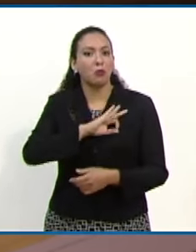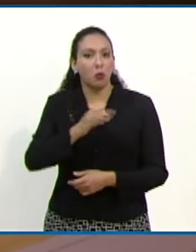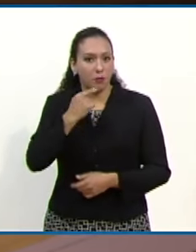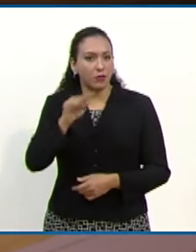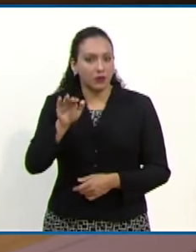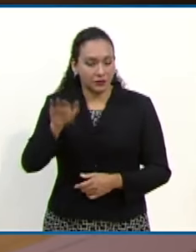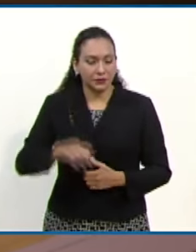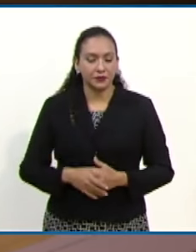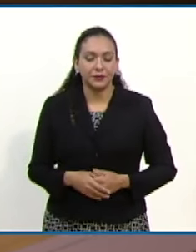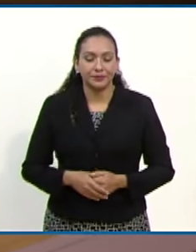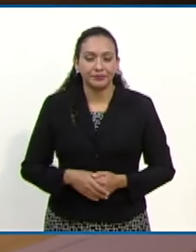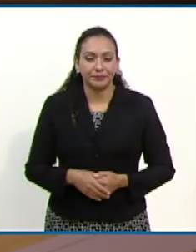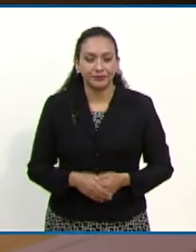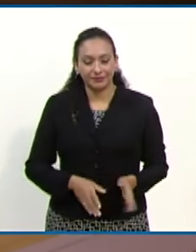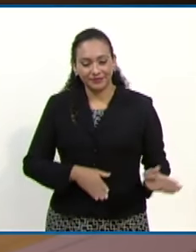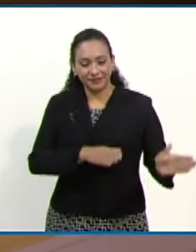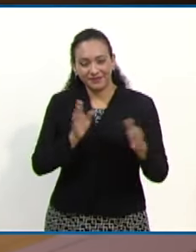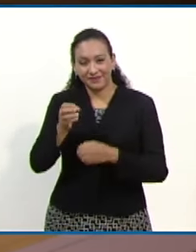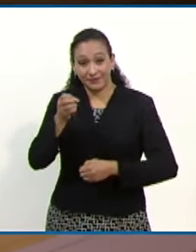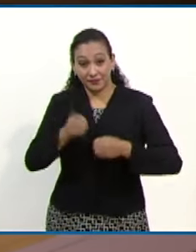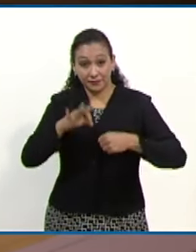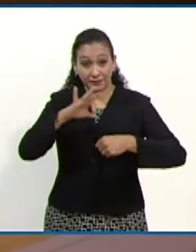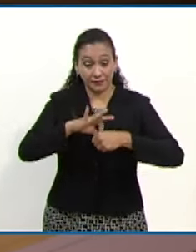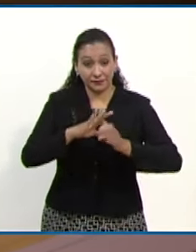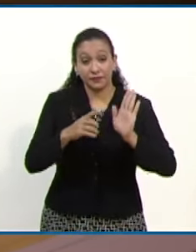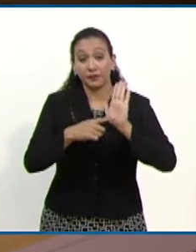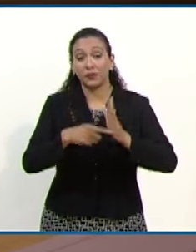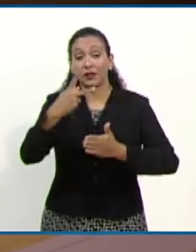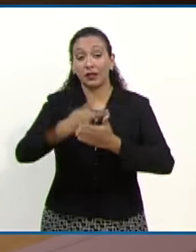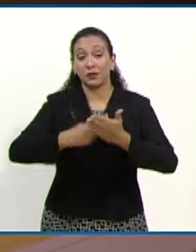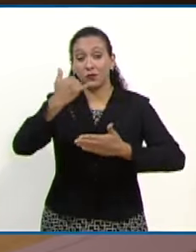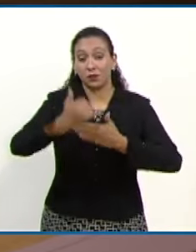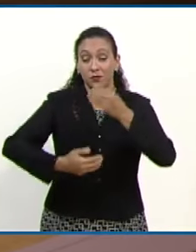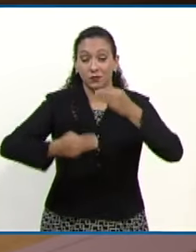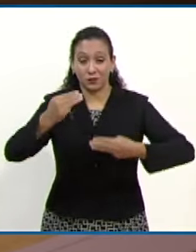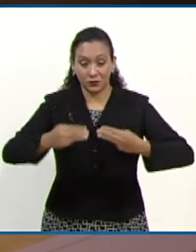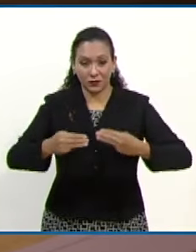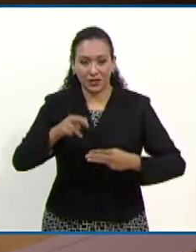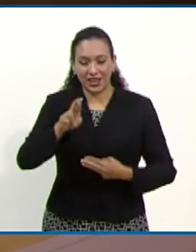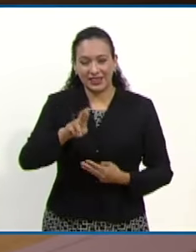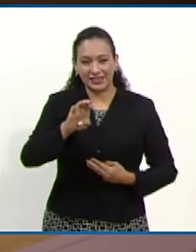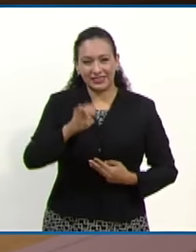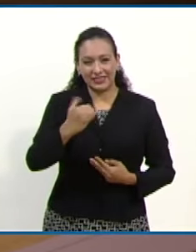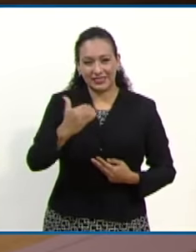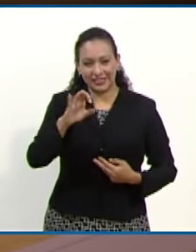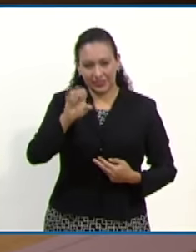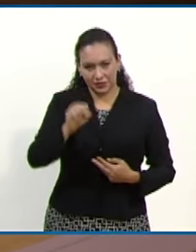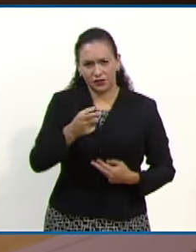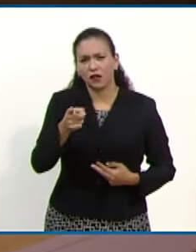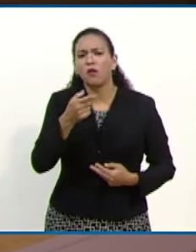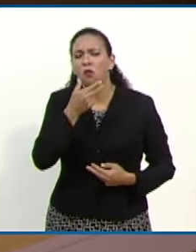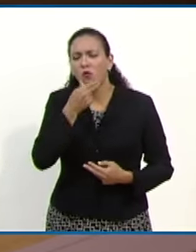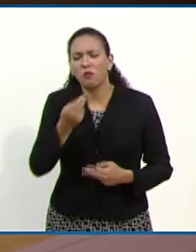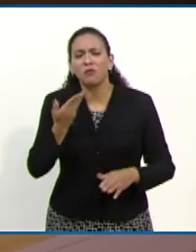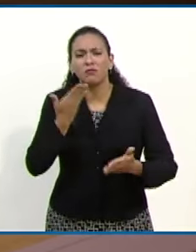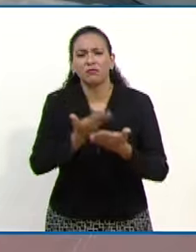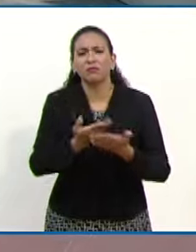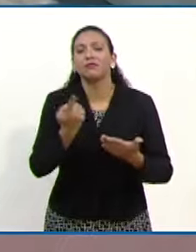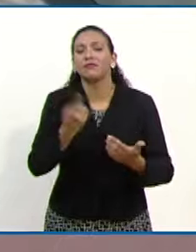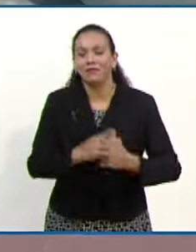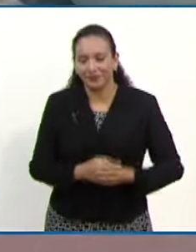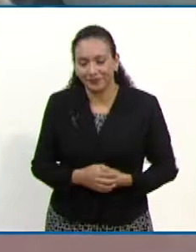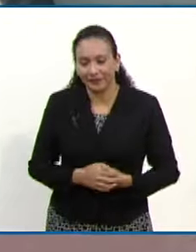Y en más temas, el Tribunal Electoral dio a conocer el proyecto del magistrado Reyes Rodríguez Mondragón, con el que propone resolver